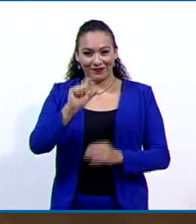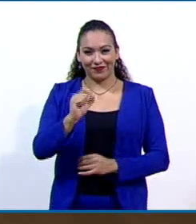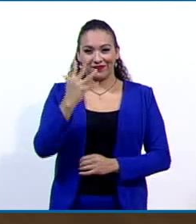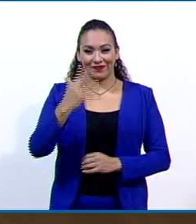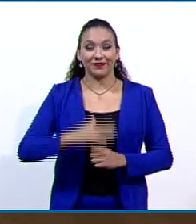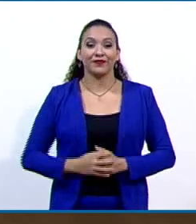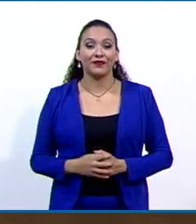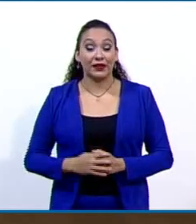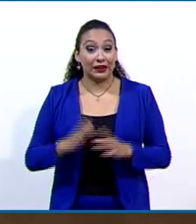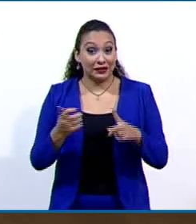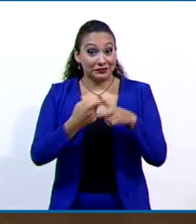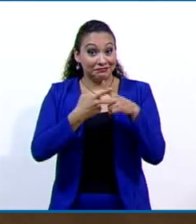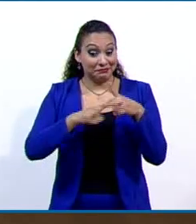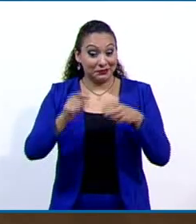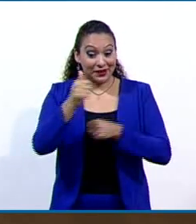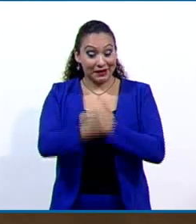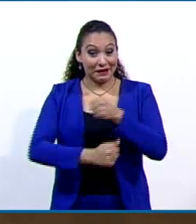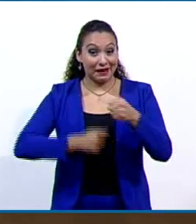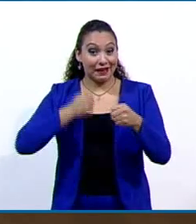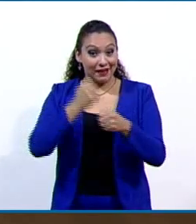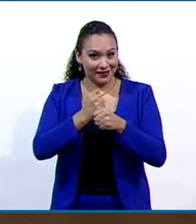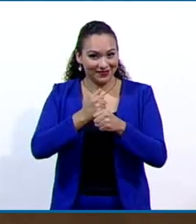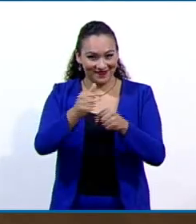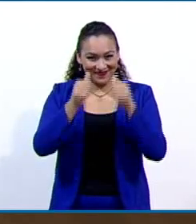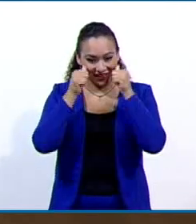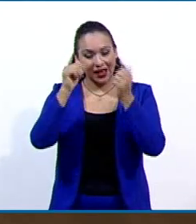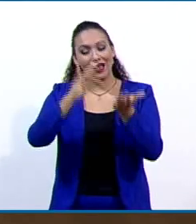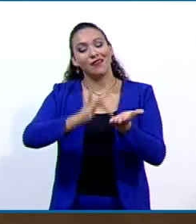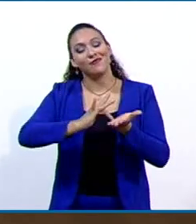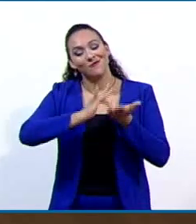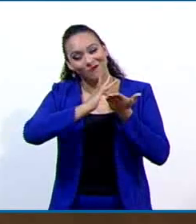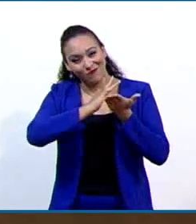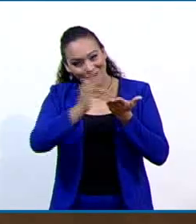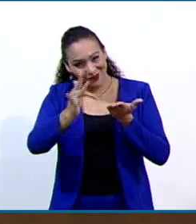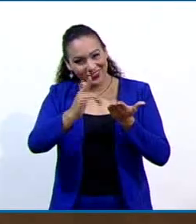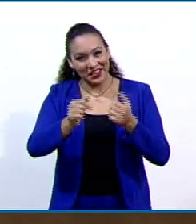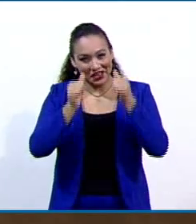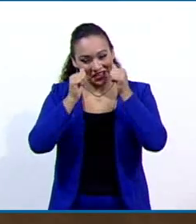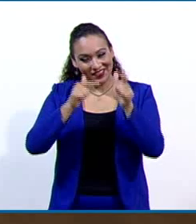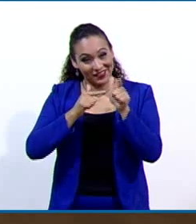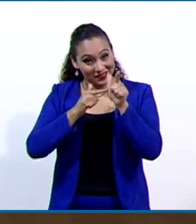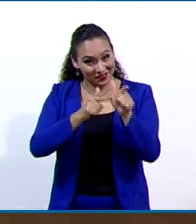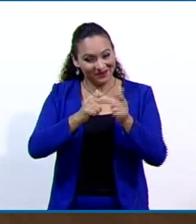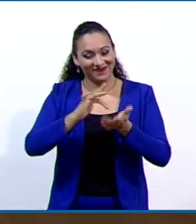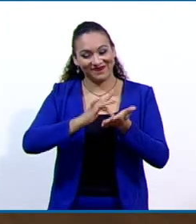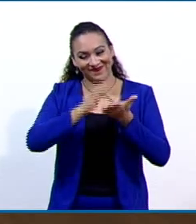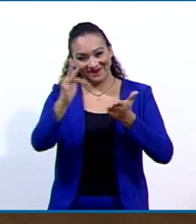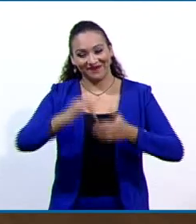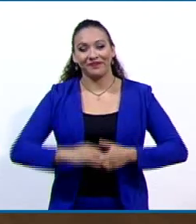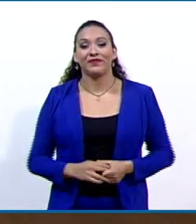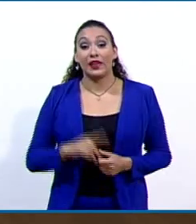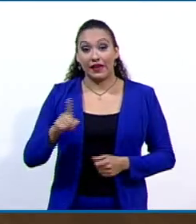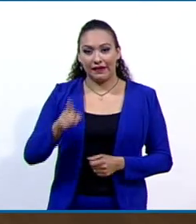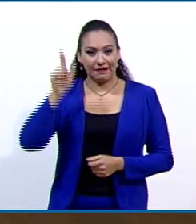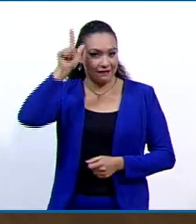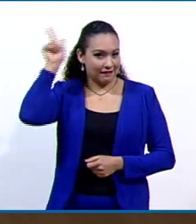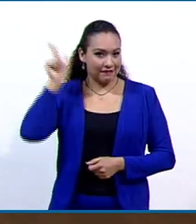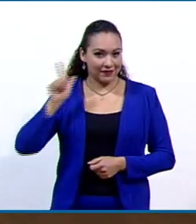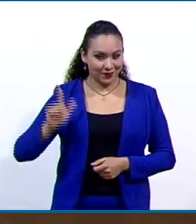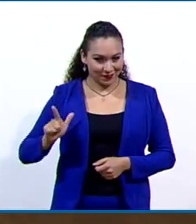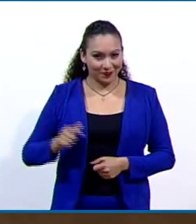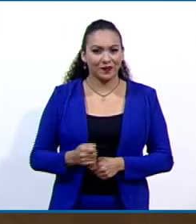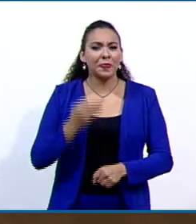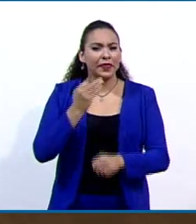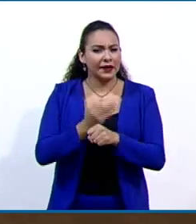2025. Estamos iniciando un nuevo año y como siempre agradecemos que continúe con nosotros en esta señal. Soy Lorena Sánchez Cabrera y en